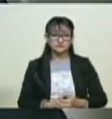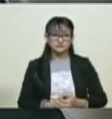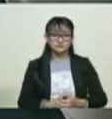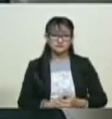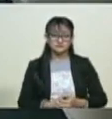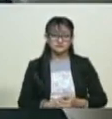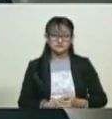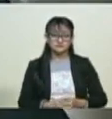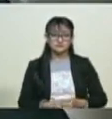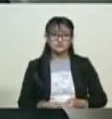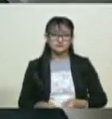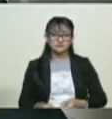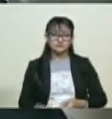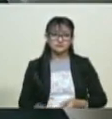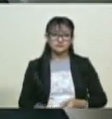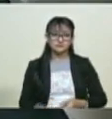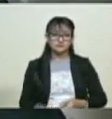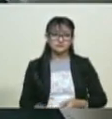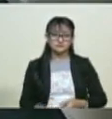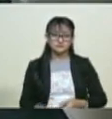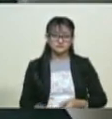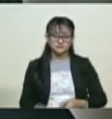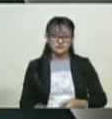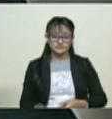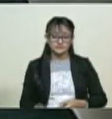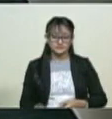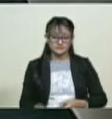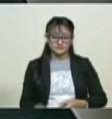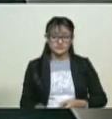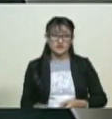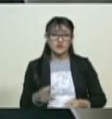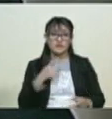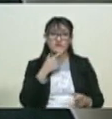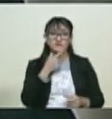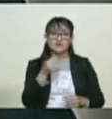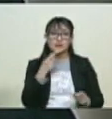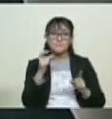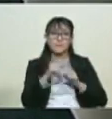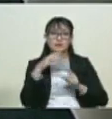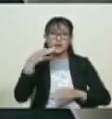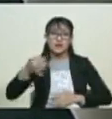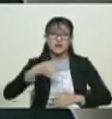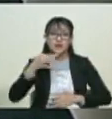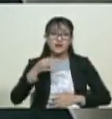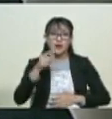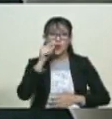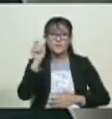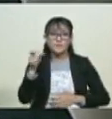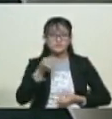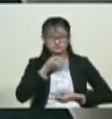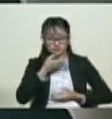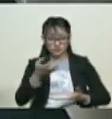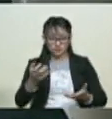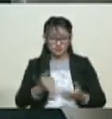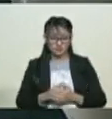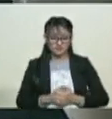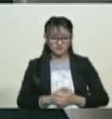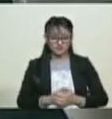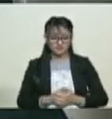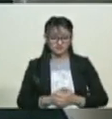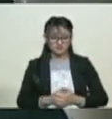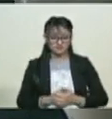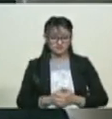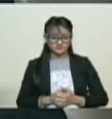también por la facilidad de palabras de winston quedamos en que winston iba a aparecer en